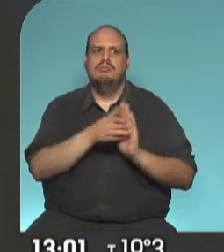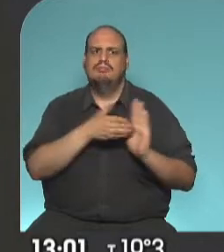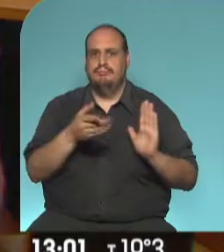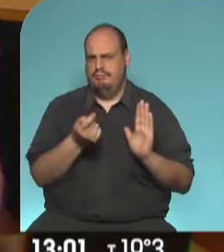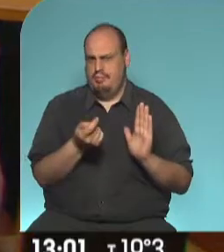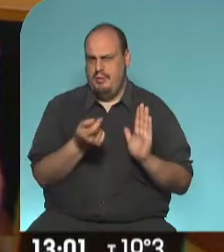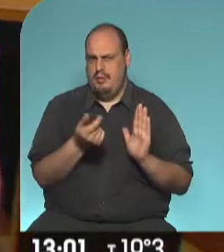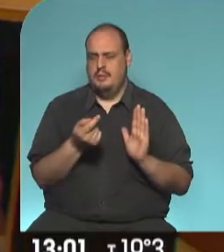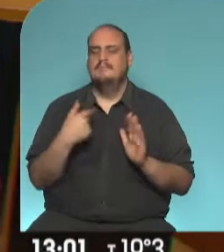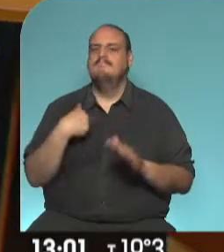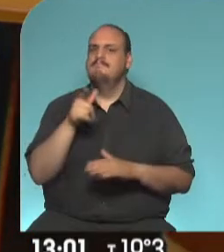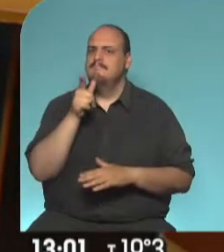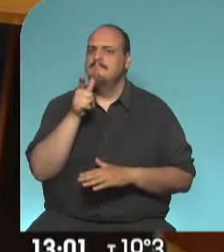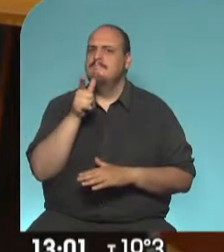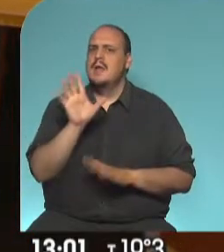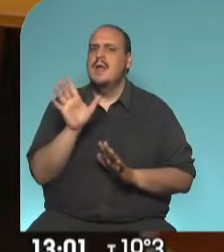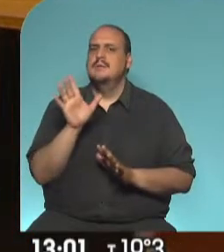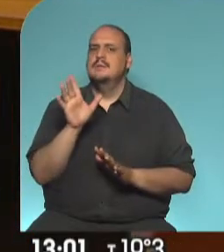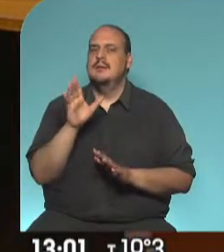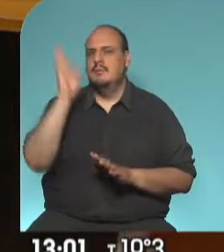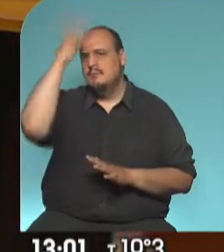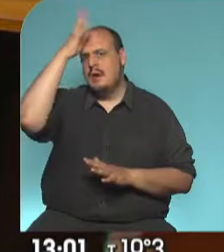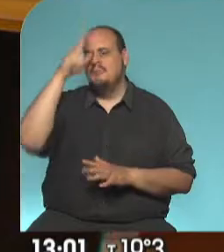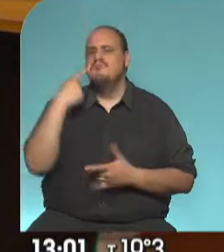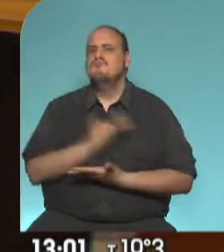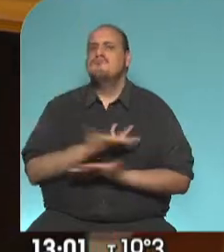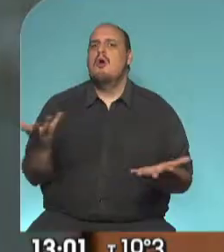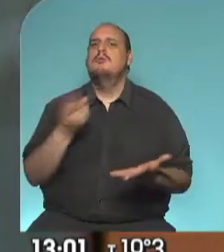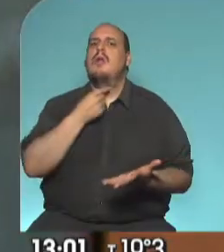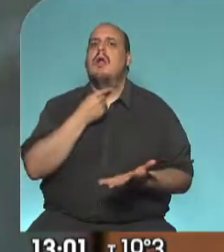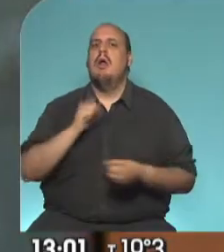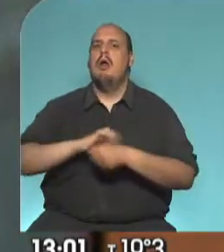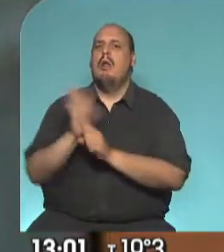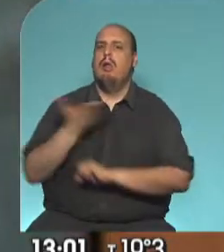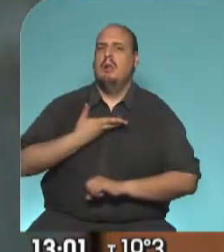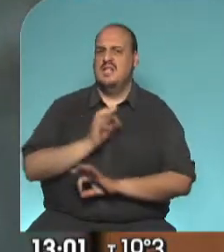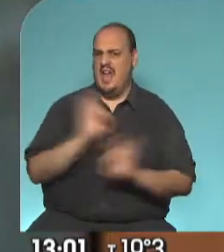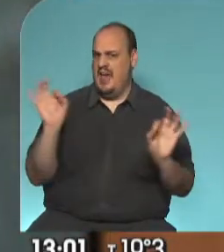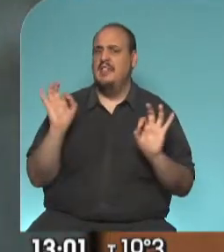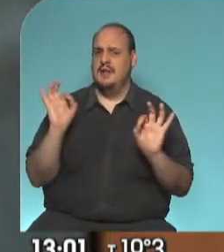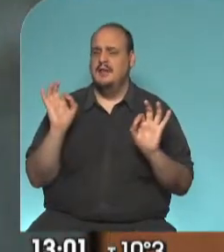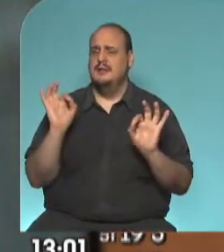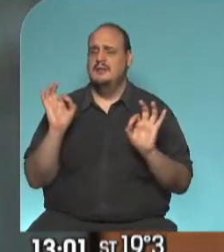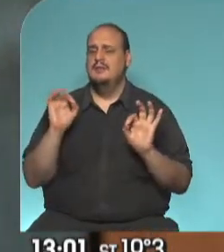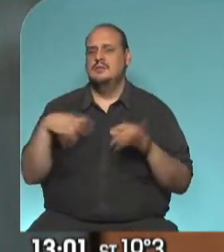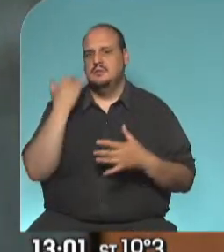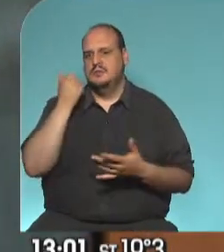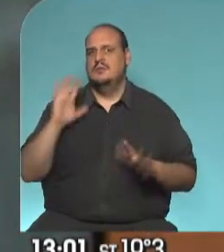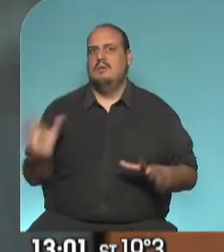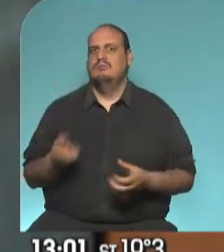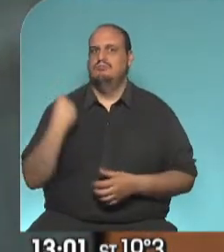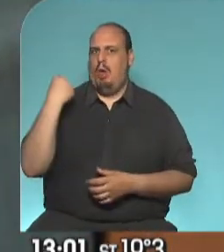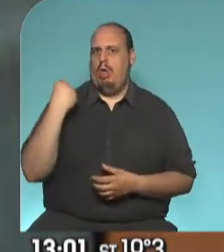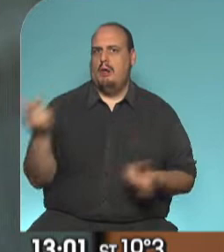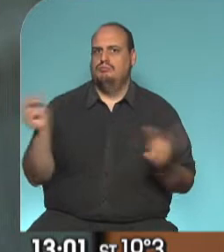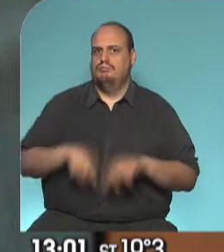poquito. Sí, dio la sensación de que quiso demostrar que el coronavirus no lo afectó, que lo afectó muy poco y que rápidamente estaba recuperando el poder. De hecho, no sé